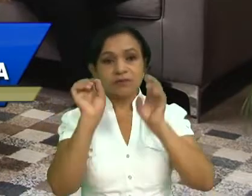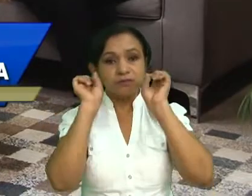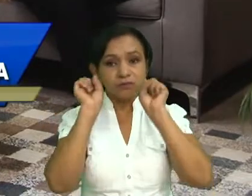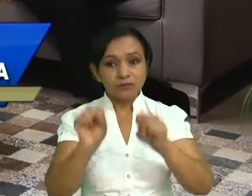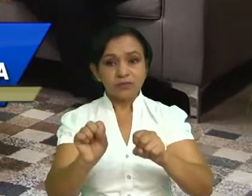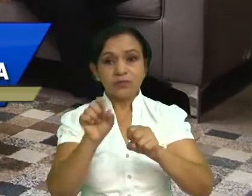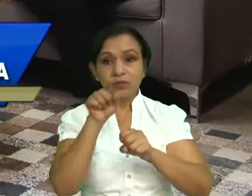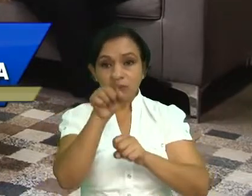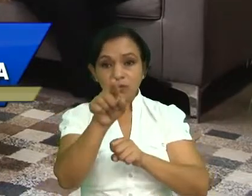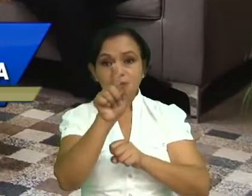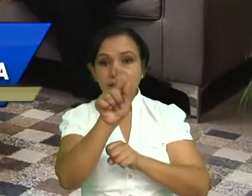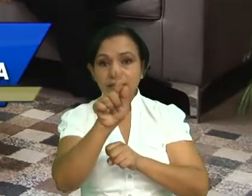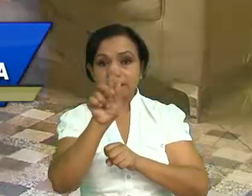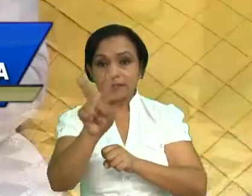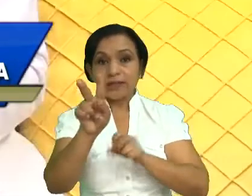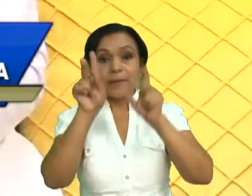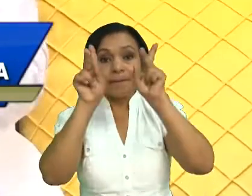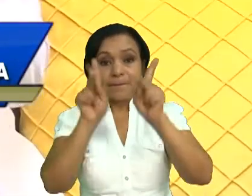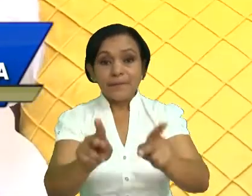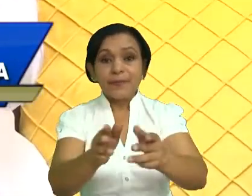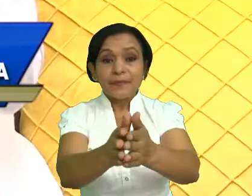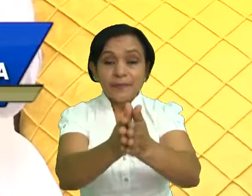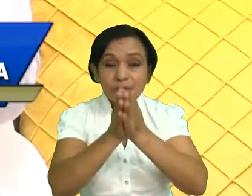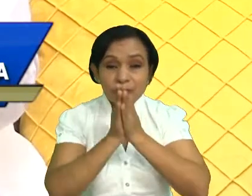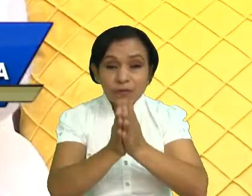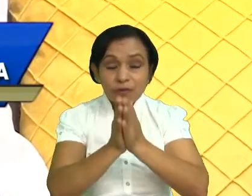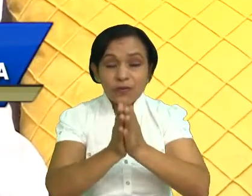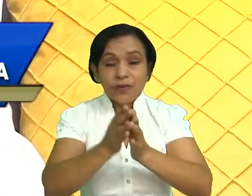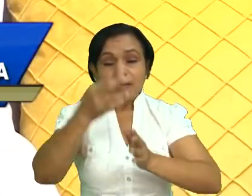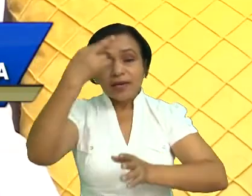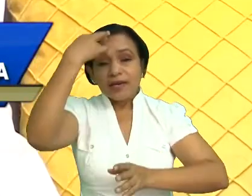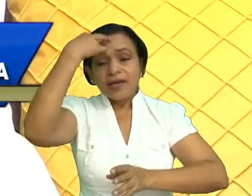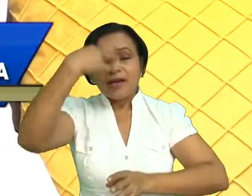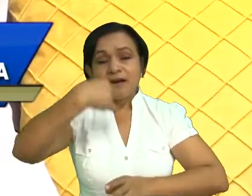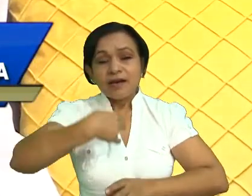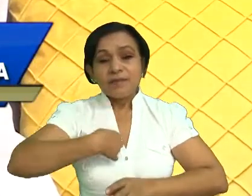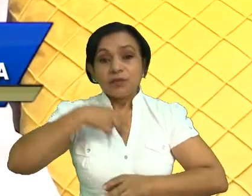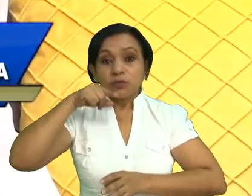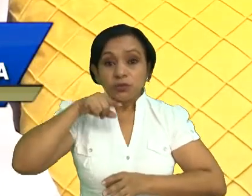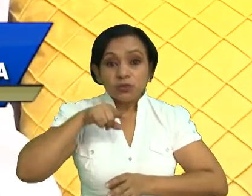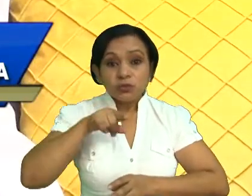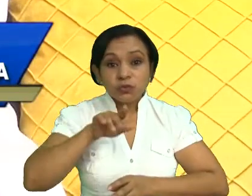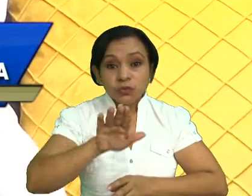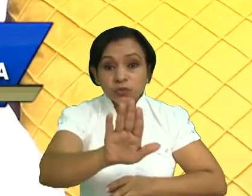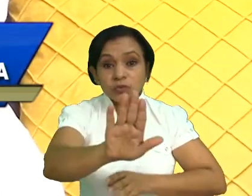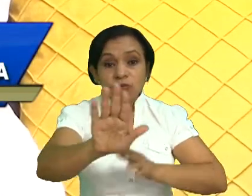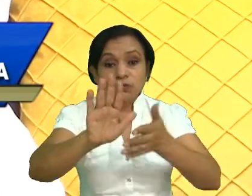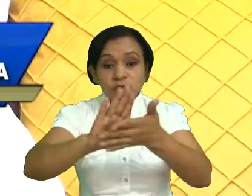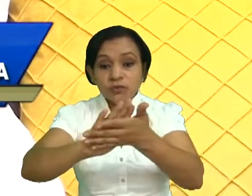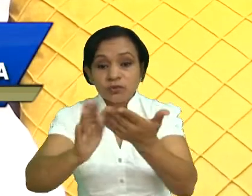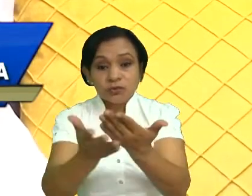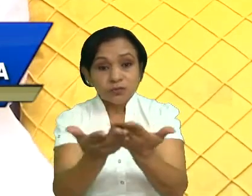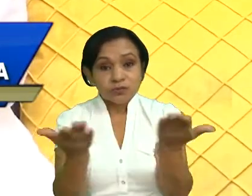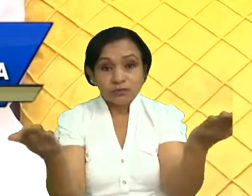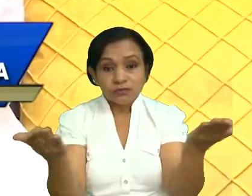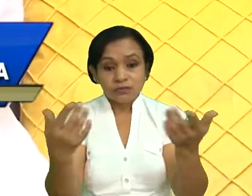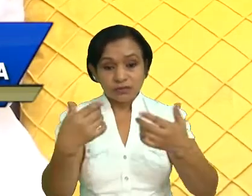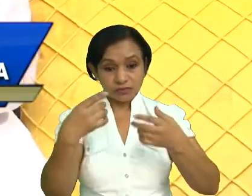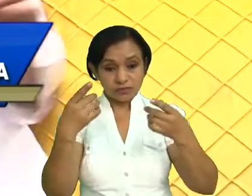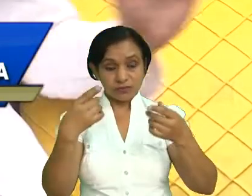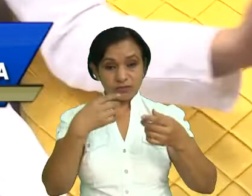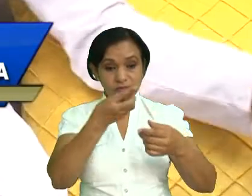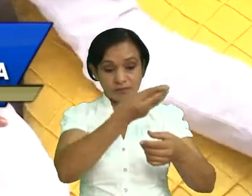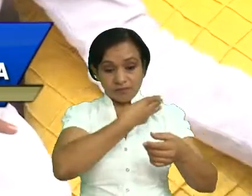usted, televidente, tiene que saber que la responsabilidad está en sus manos. No es solamente responsabilidad nuestra